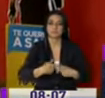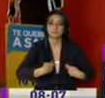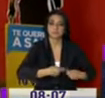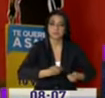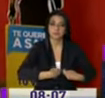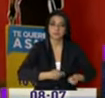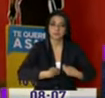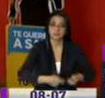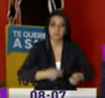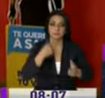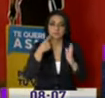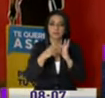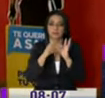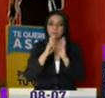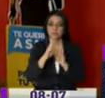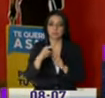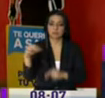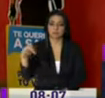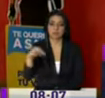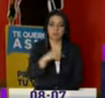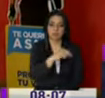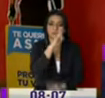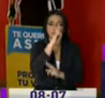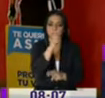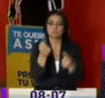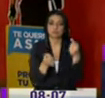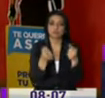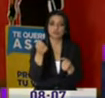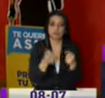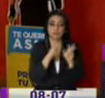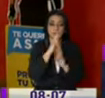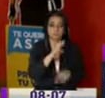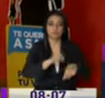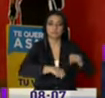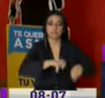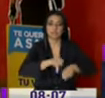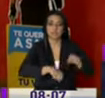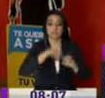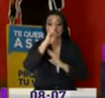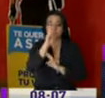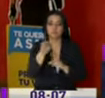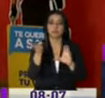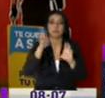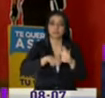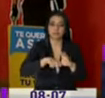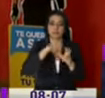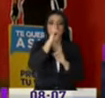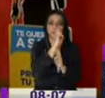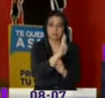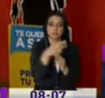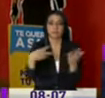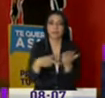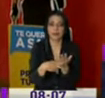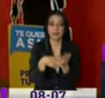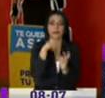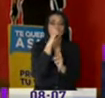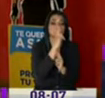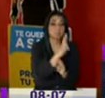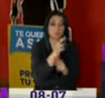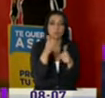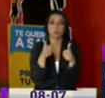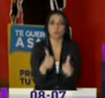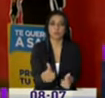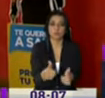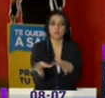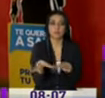el respeto al peatón, el respeto al conductor, el respeto al ciclista, el respeto al pasajero, respeto a las paradas, las buenas